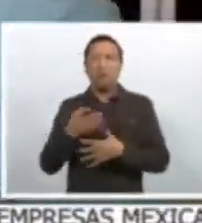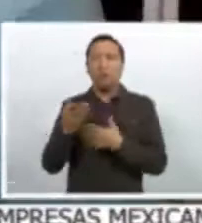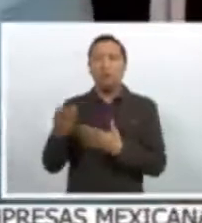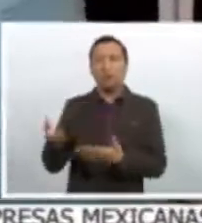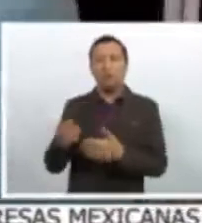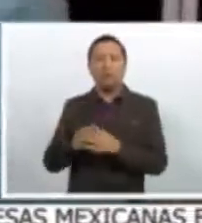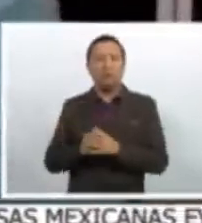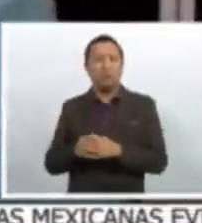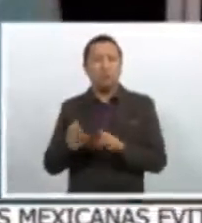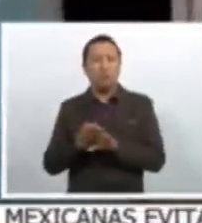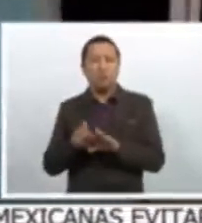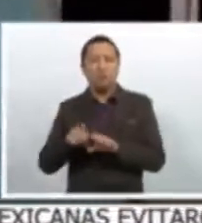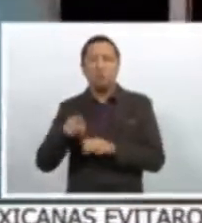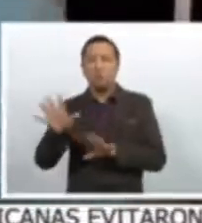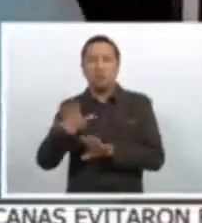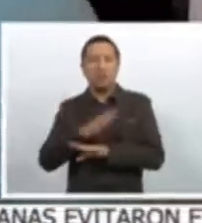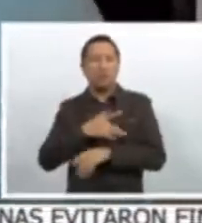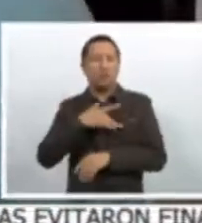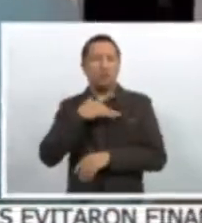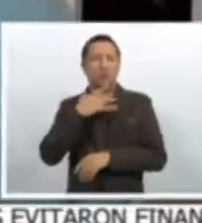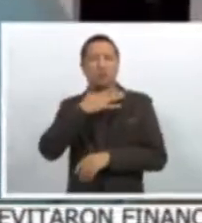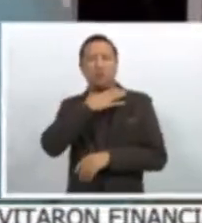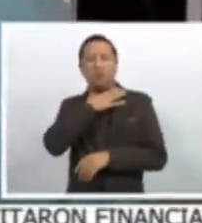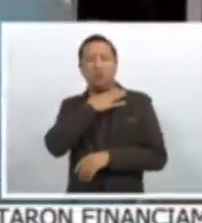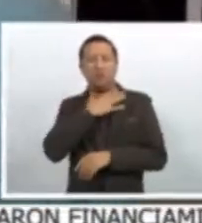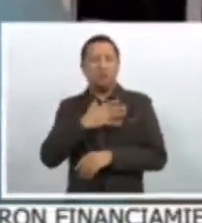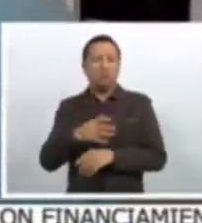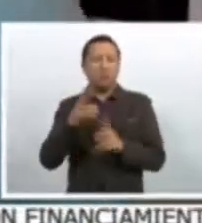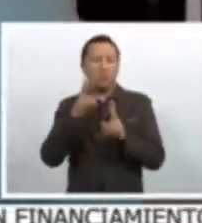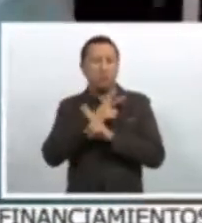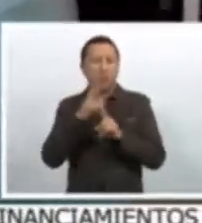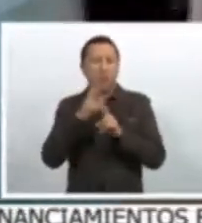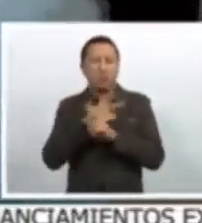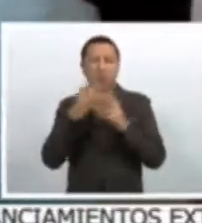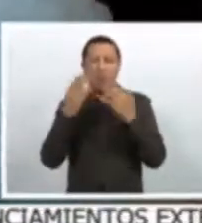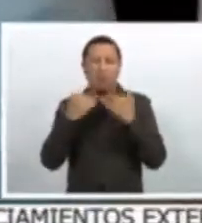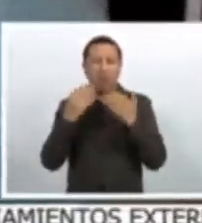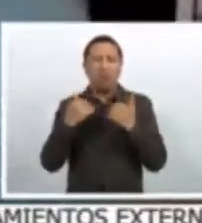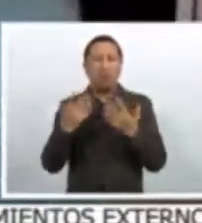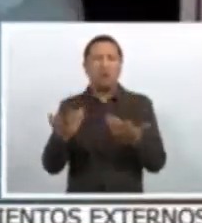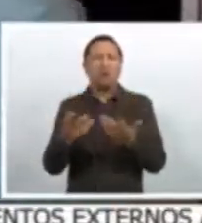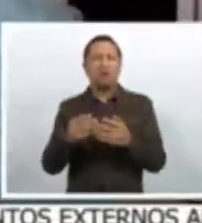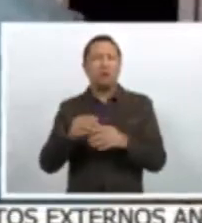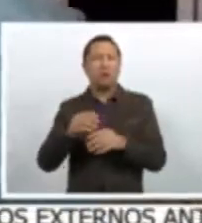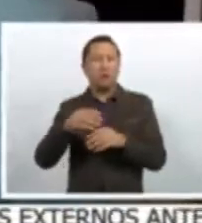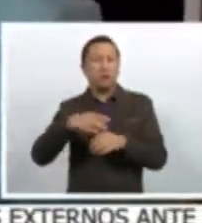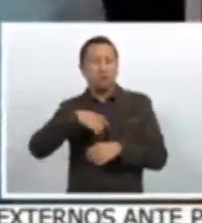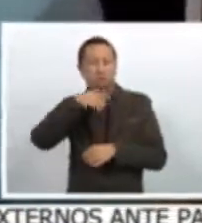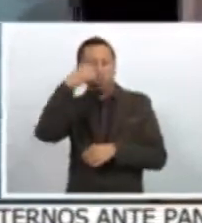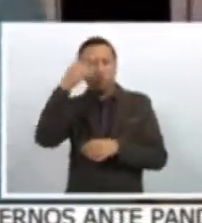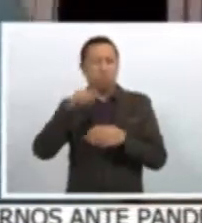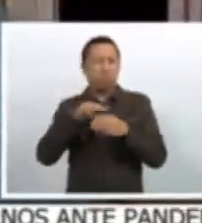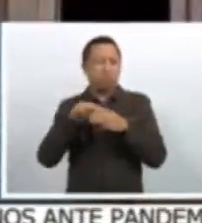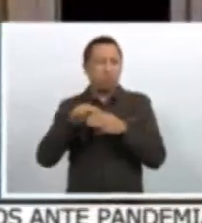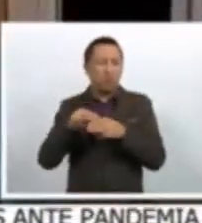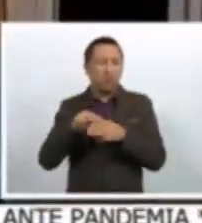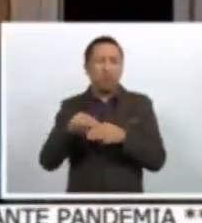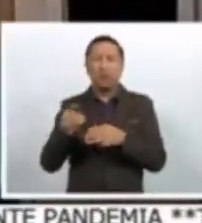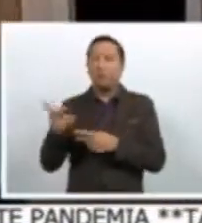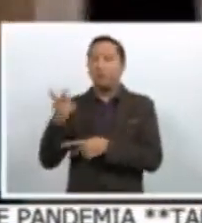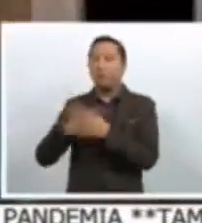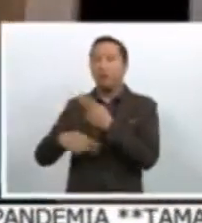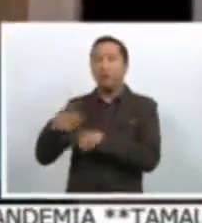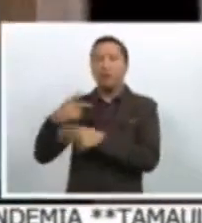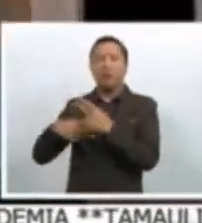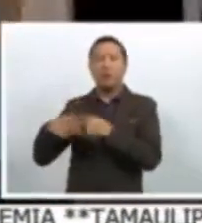ojos desorbitados, muriéndose, boqueando, todo morado. Y vienen los enfermeros